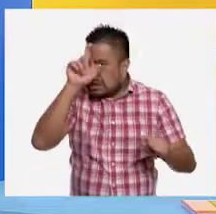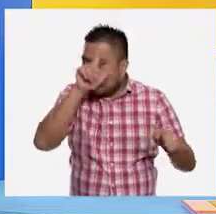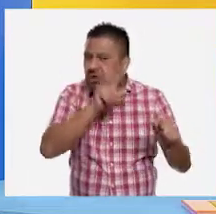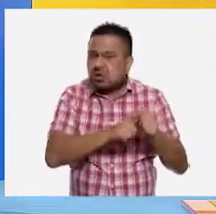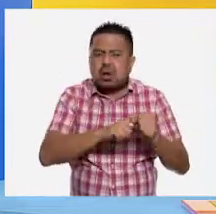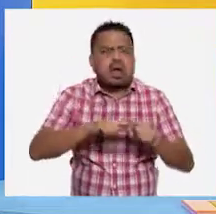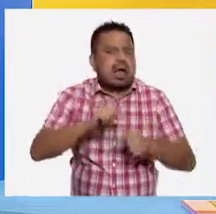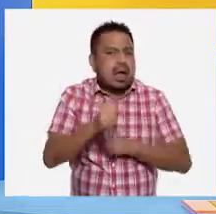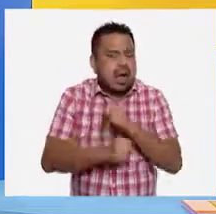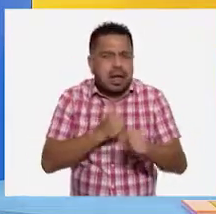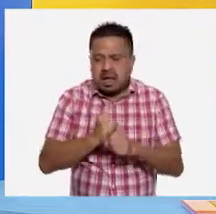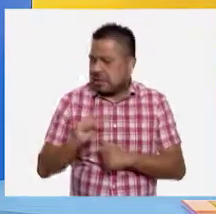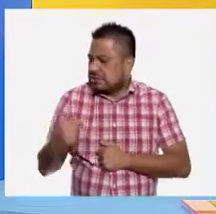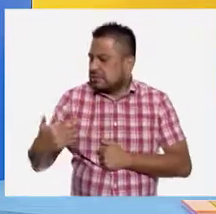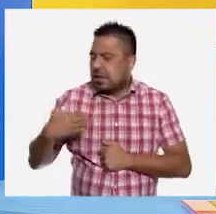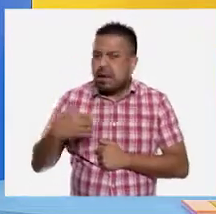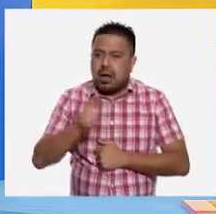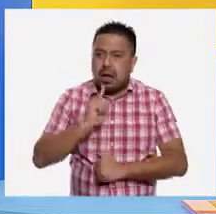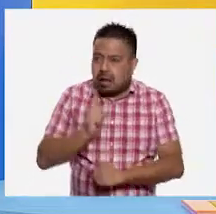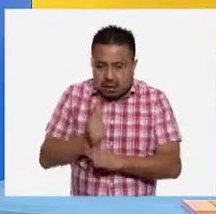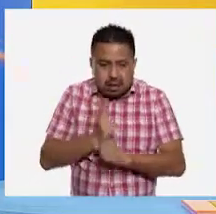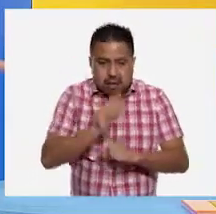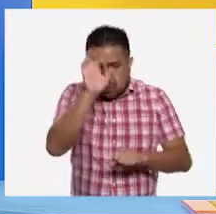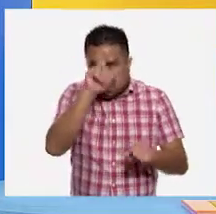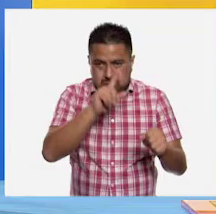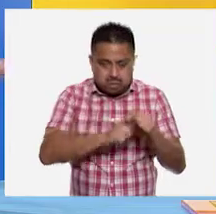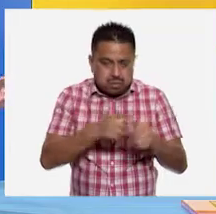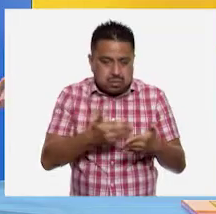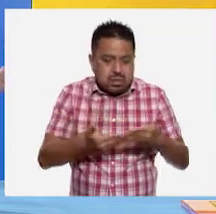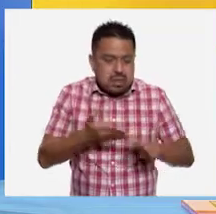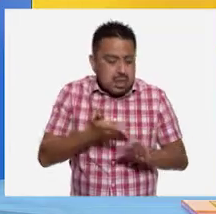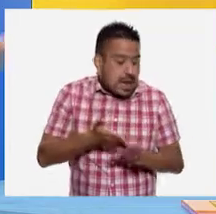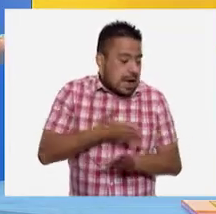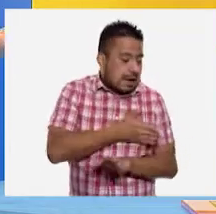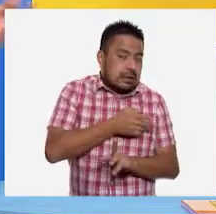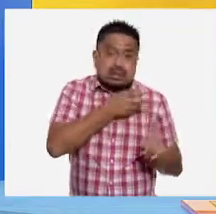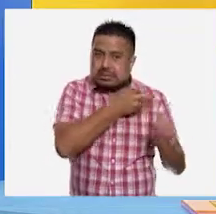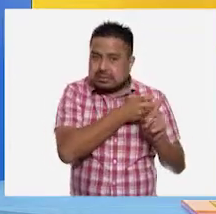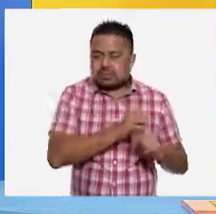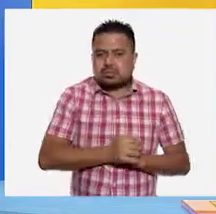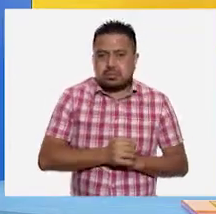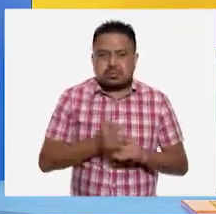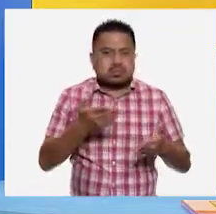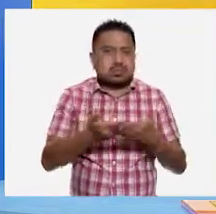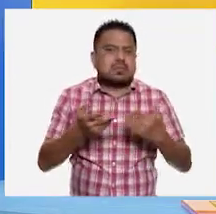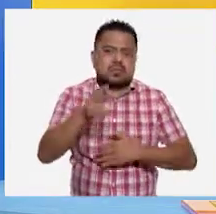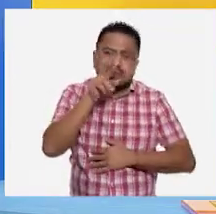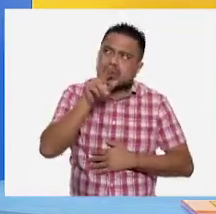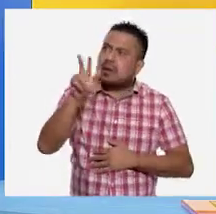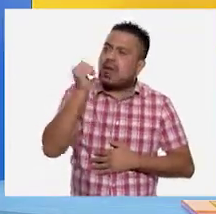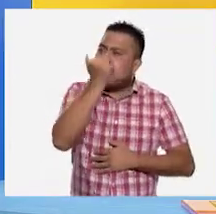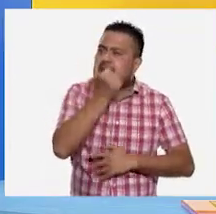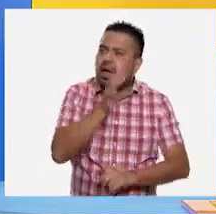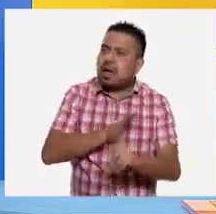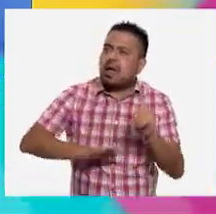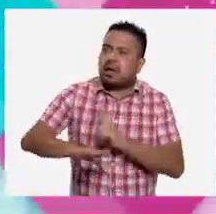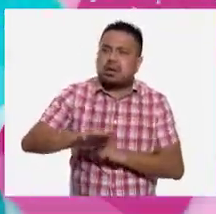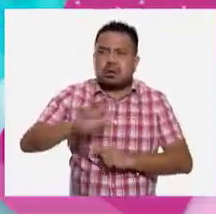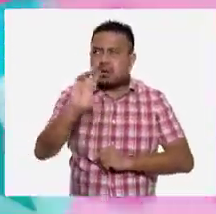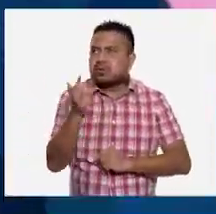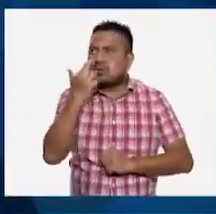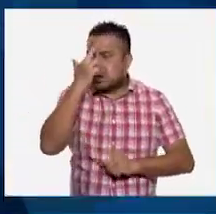años recientes sin tomar en cuenta la cultura de la época anterior. Entonces, veamos si nuestras alumnas y alumnos lo